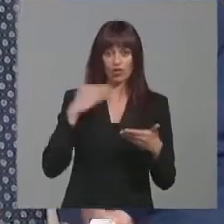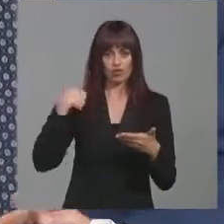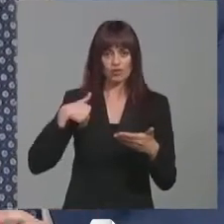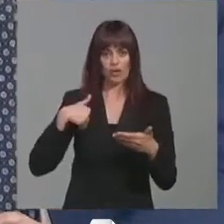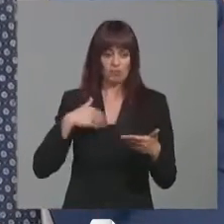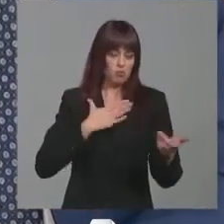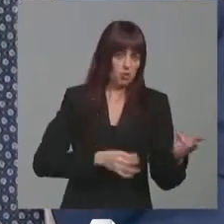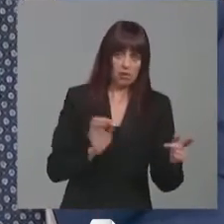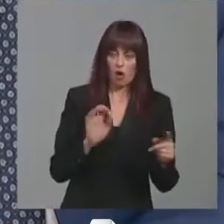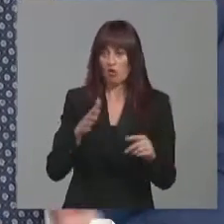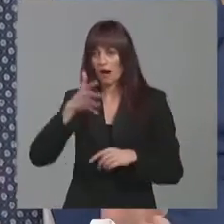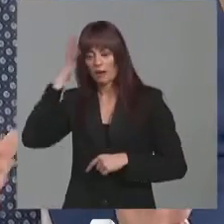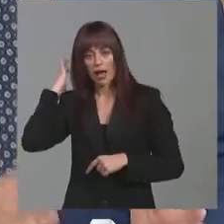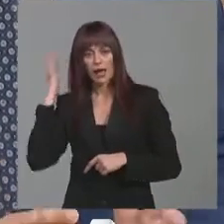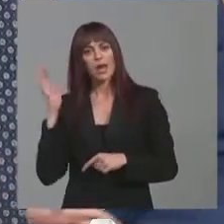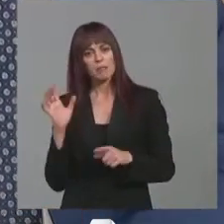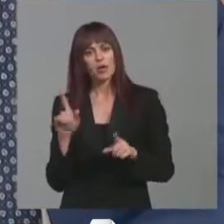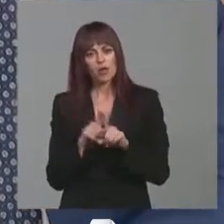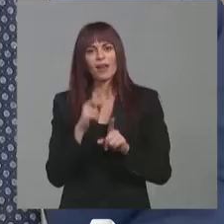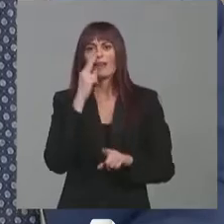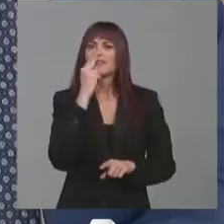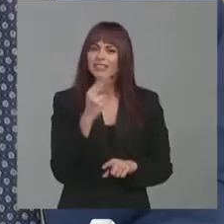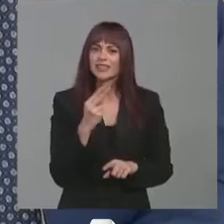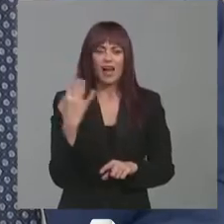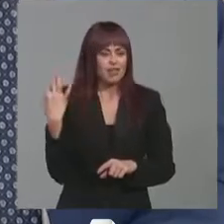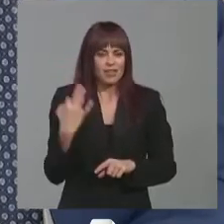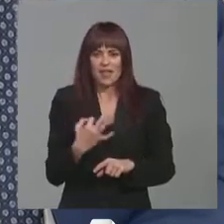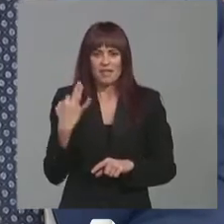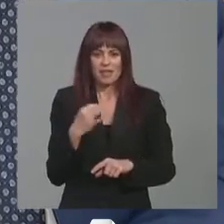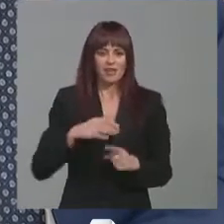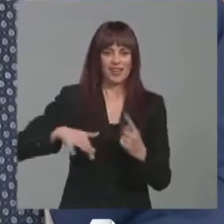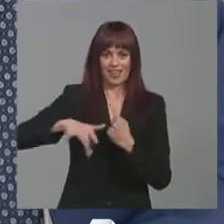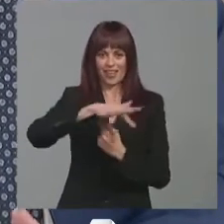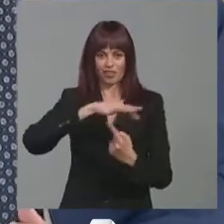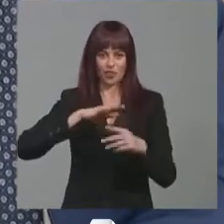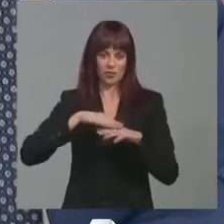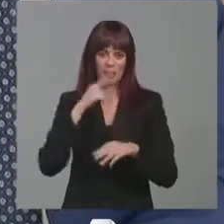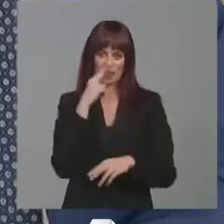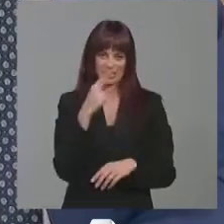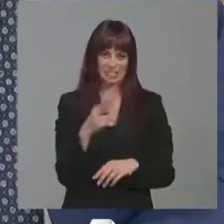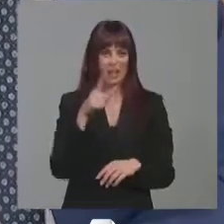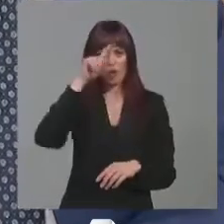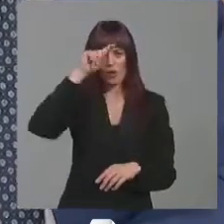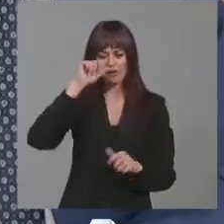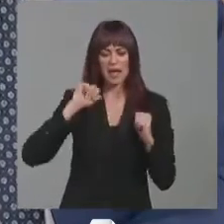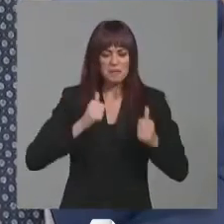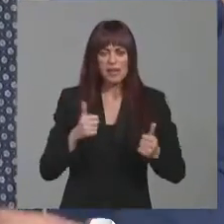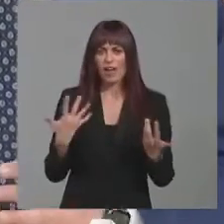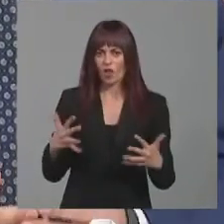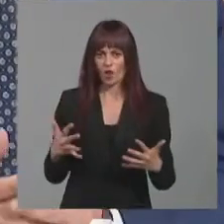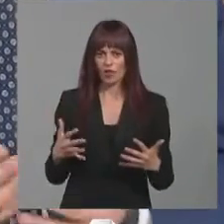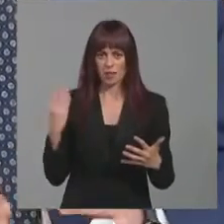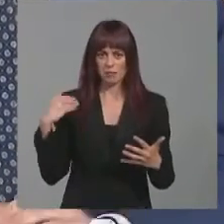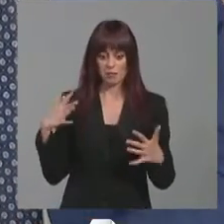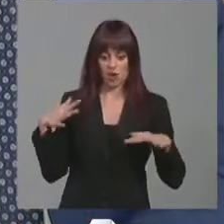murcia se alojan en Cartagena hacen una visita obligada a ese entorno para visitar los orígenes de la huerta para ver esa red de